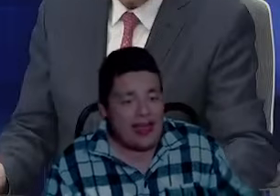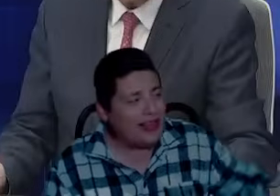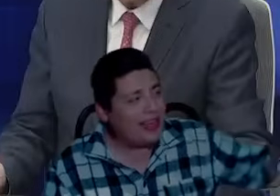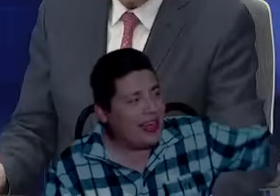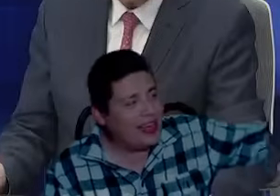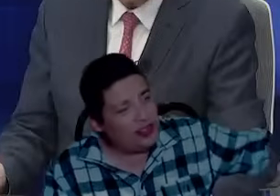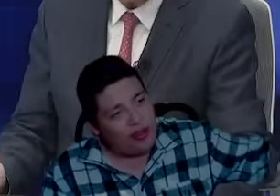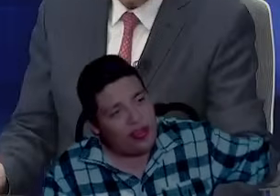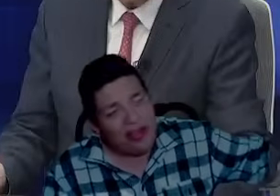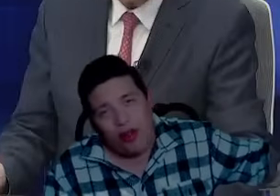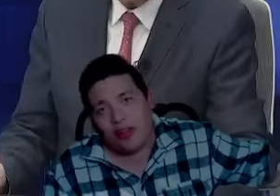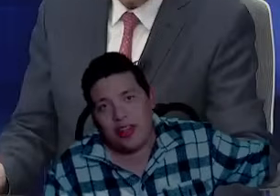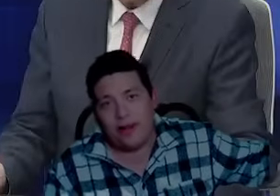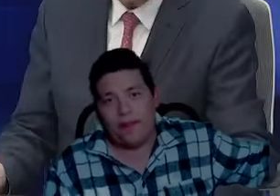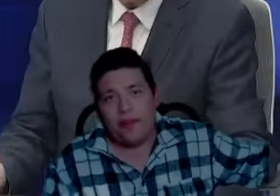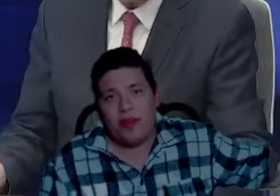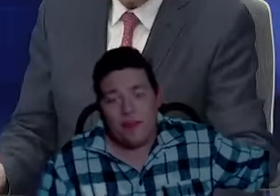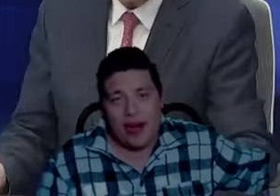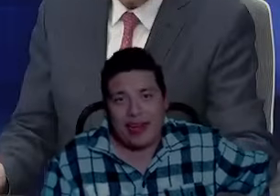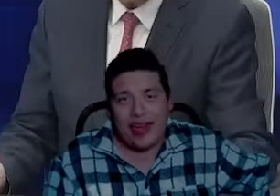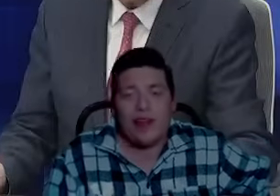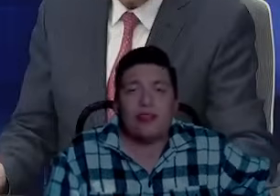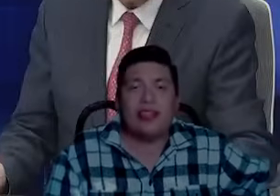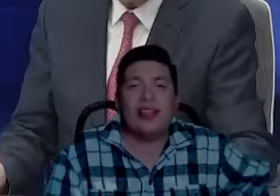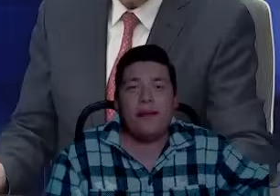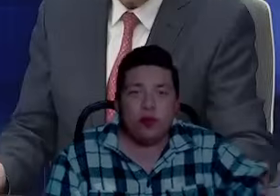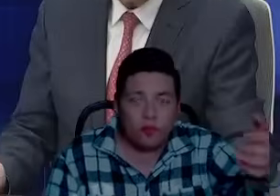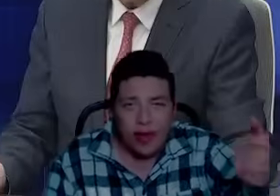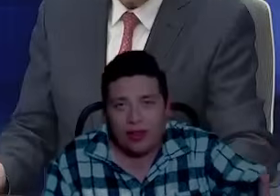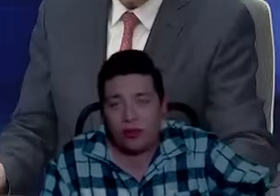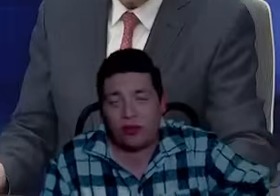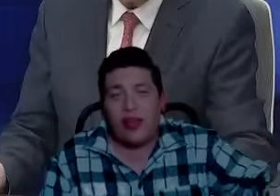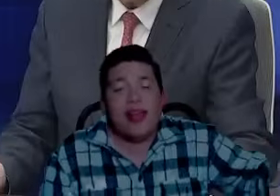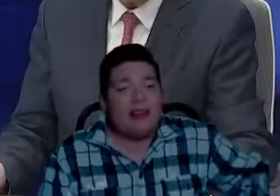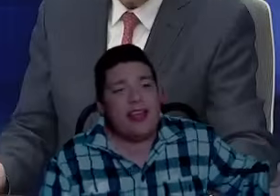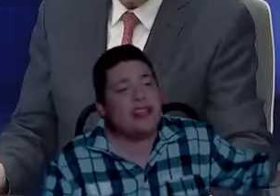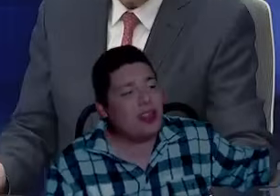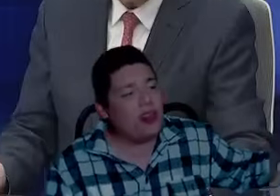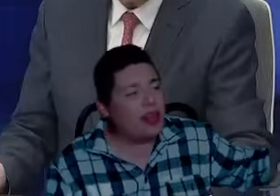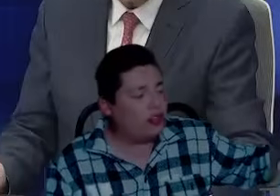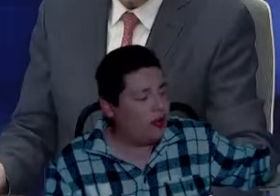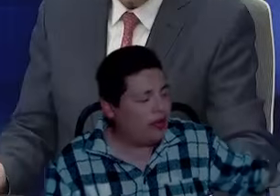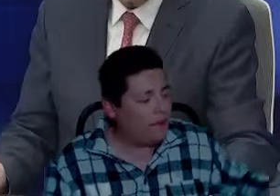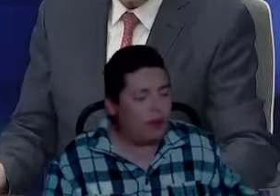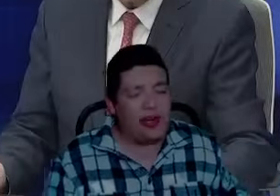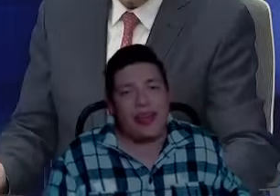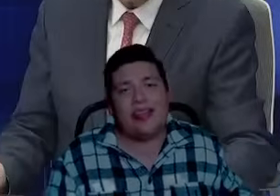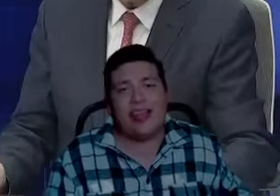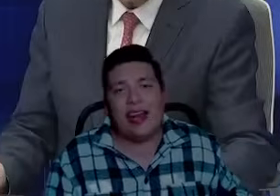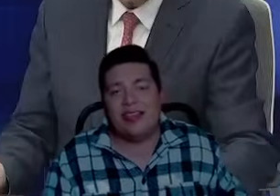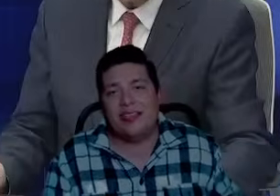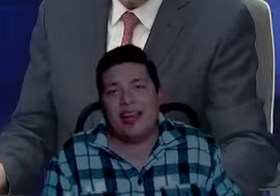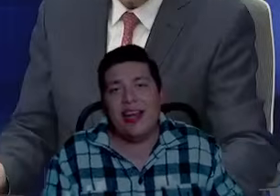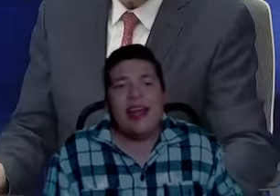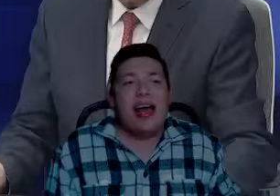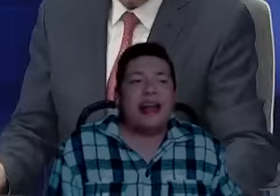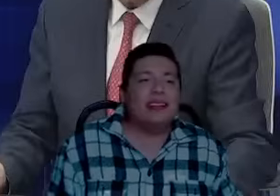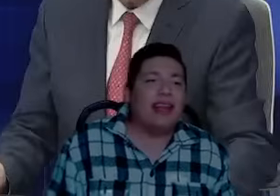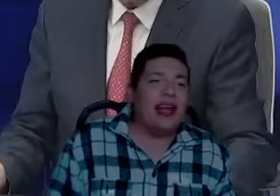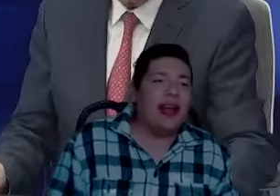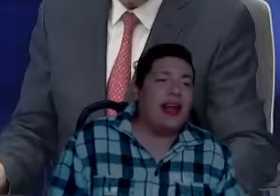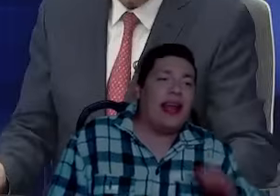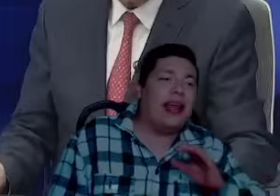flote a esa nación del norte. ¿Para qué nos hacemos patos? Dice Donald Trump que pondrá este